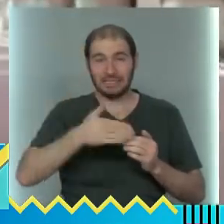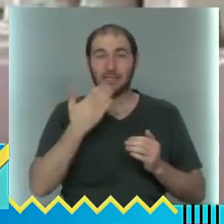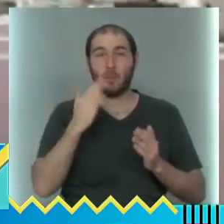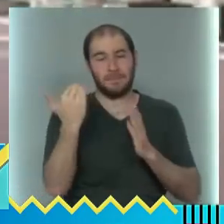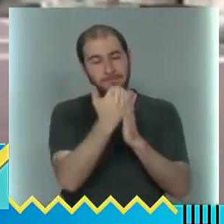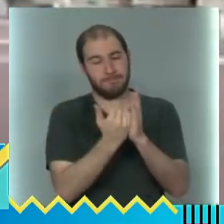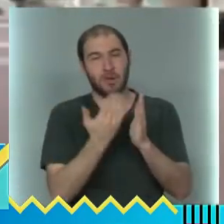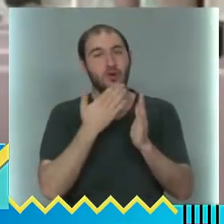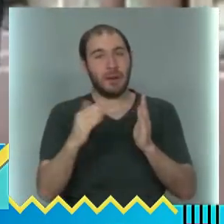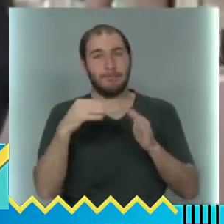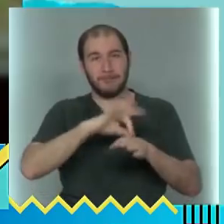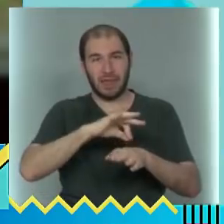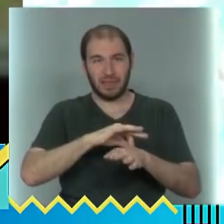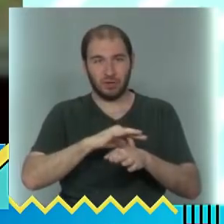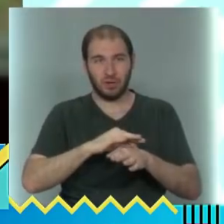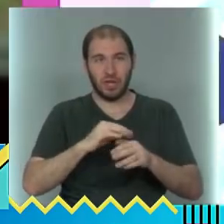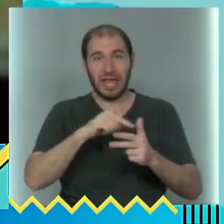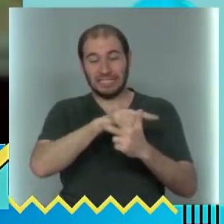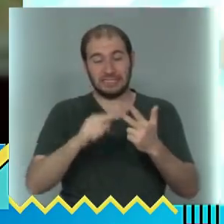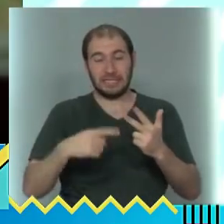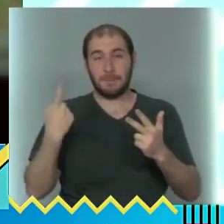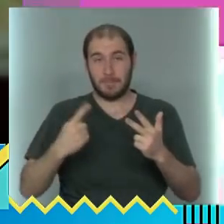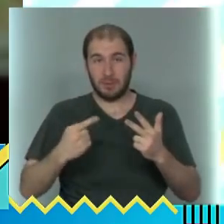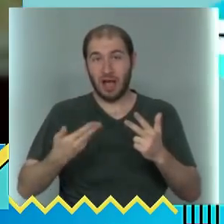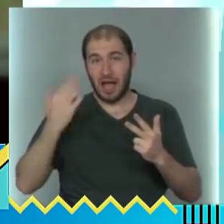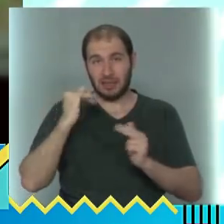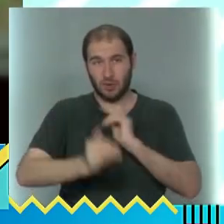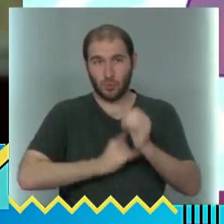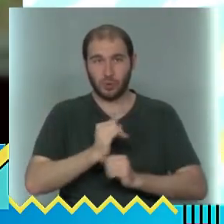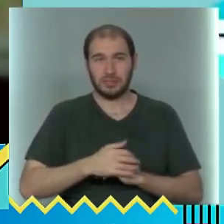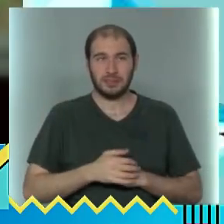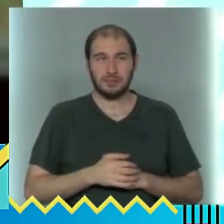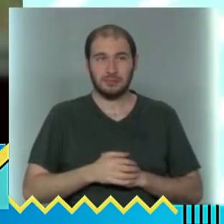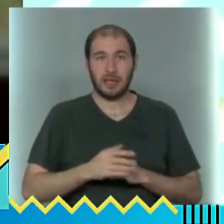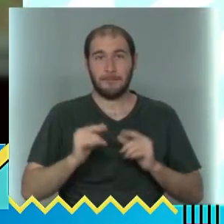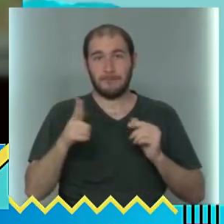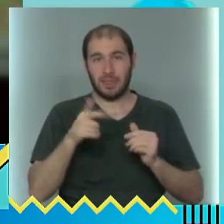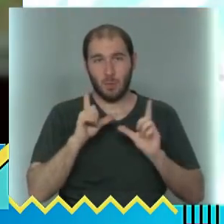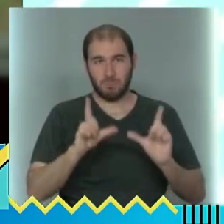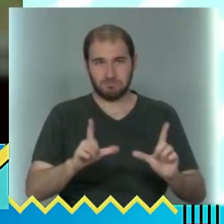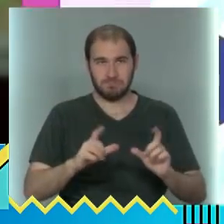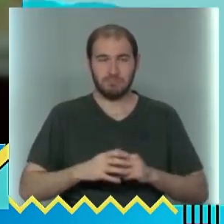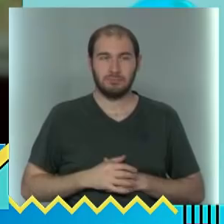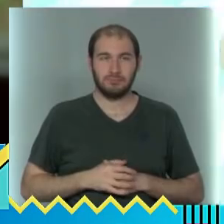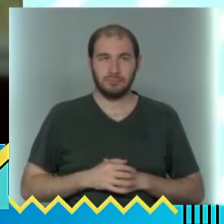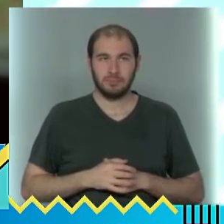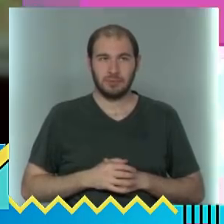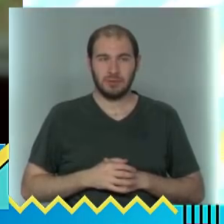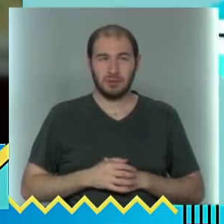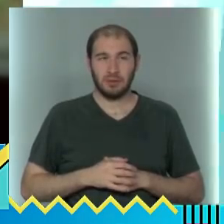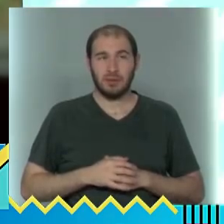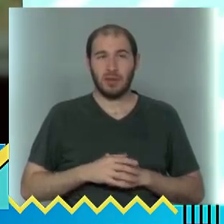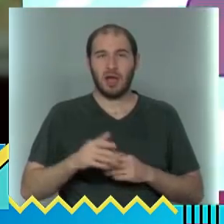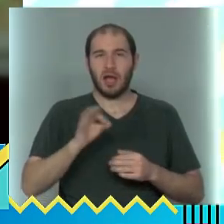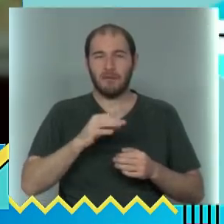ciertas características clínicas. Los 3 principales fueron los que nombraron recién en el clip. La